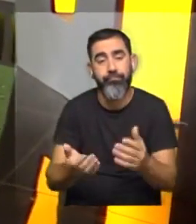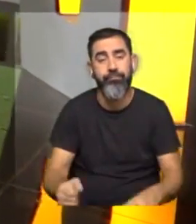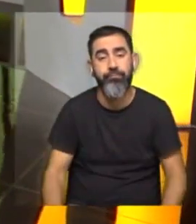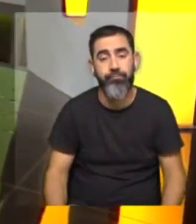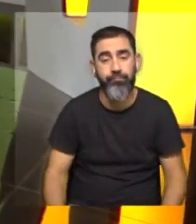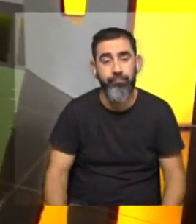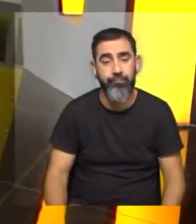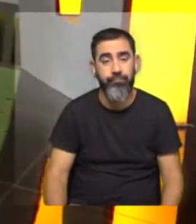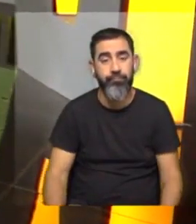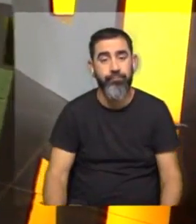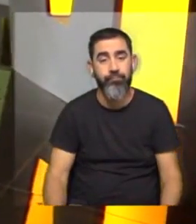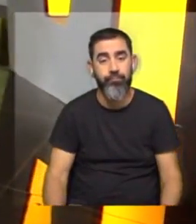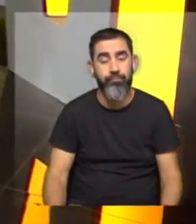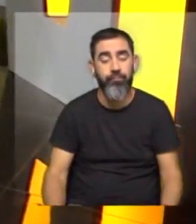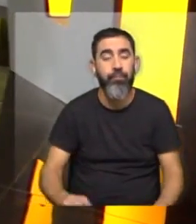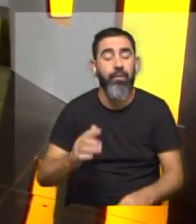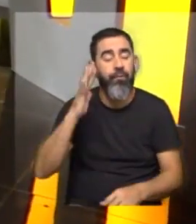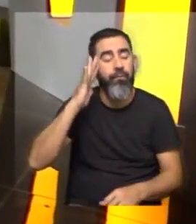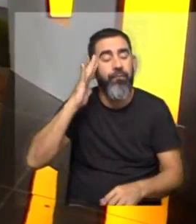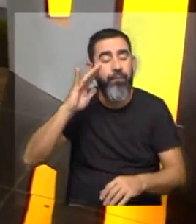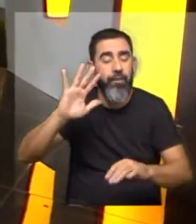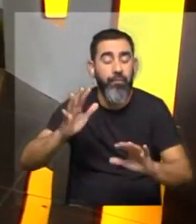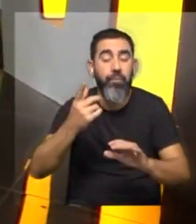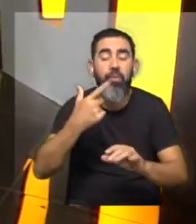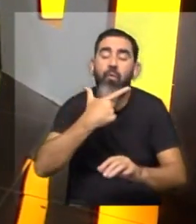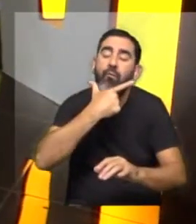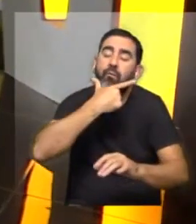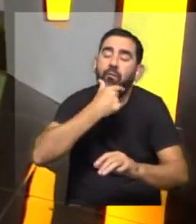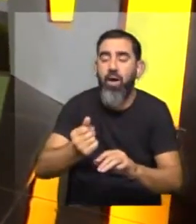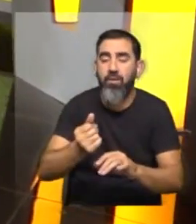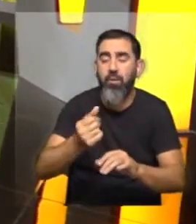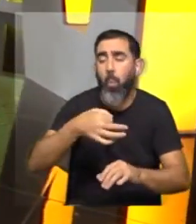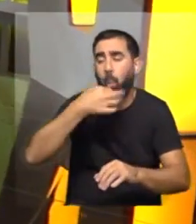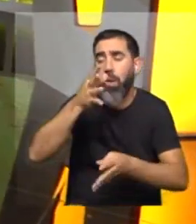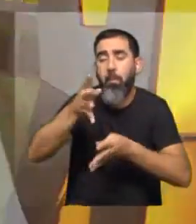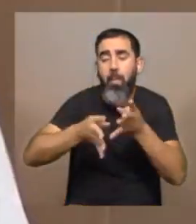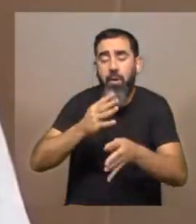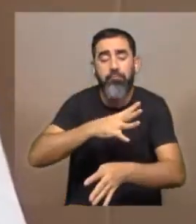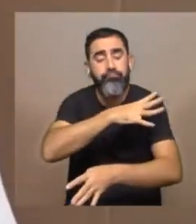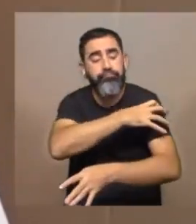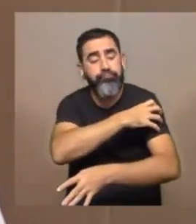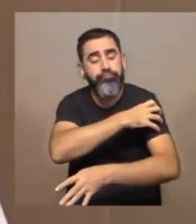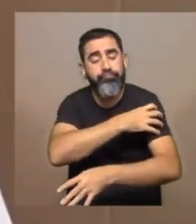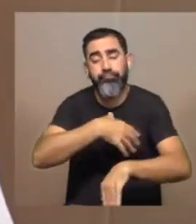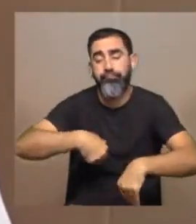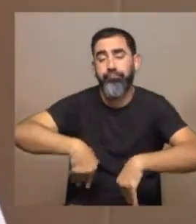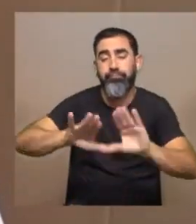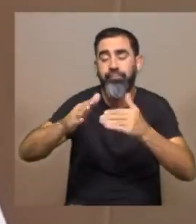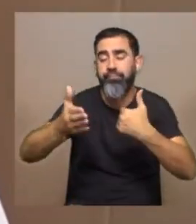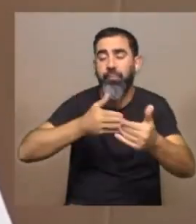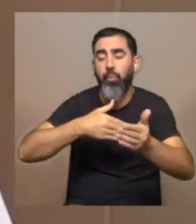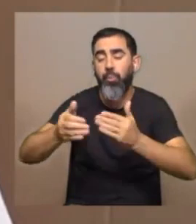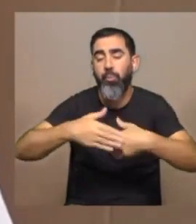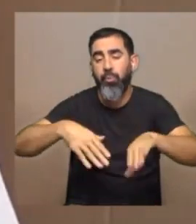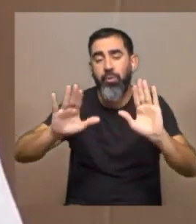Yo creo que, ahora ya esto es filosofía, pero creo que como es tan fácil que uno puede con cualquier aparato tomarla en cualquier lado, entonces no se le presta